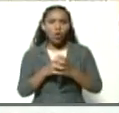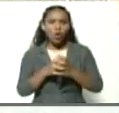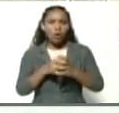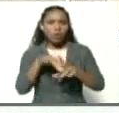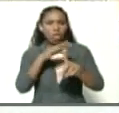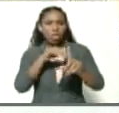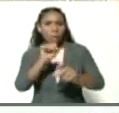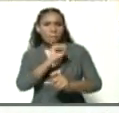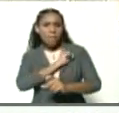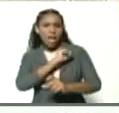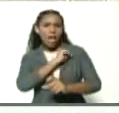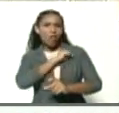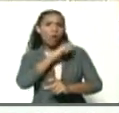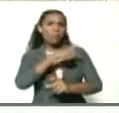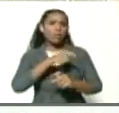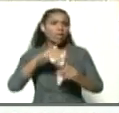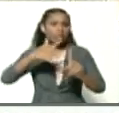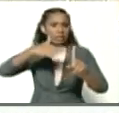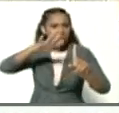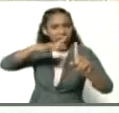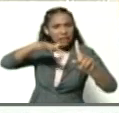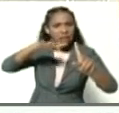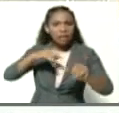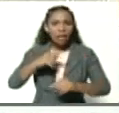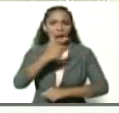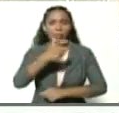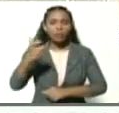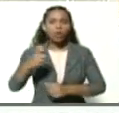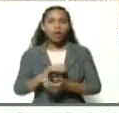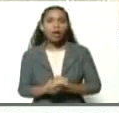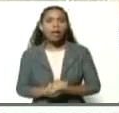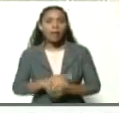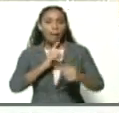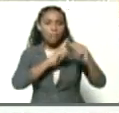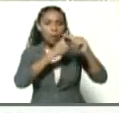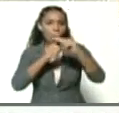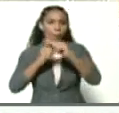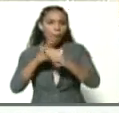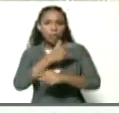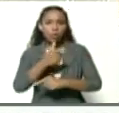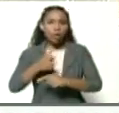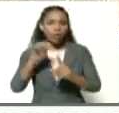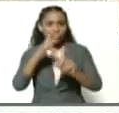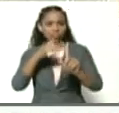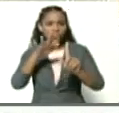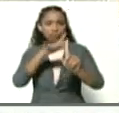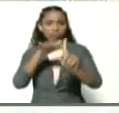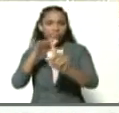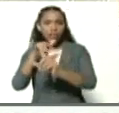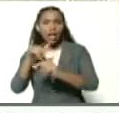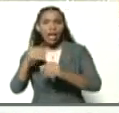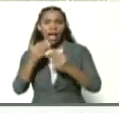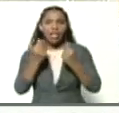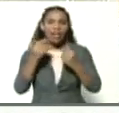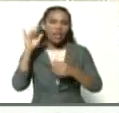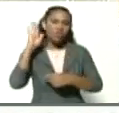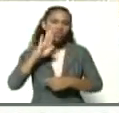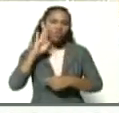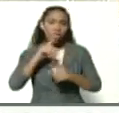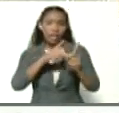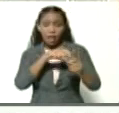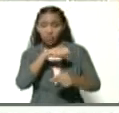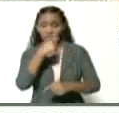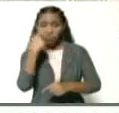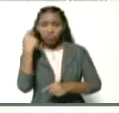terror, de la amenaza, de la captación de gente con la amenaza, el terror, el dinero sucio, el